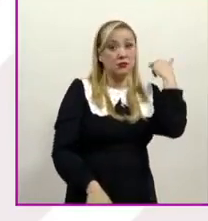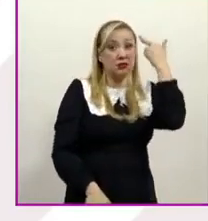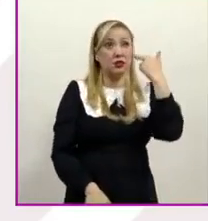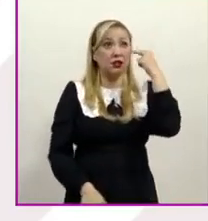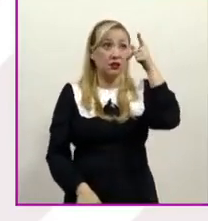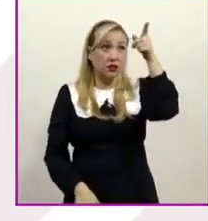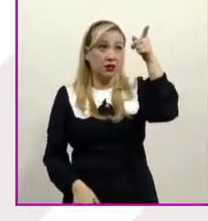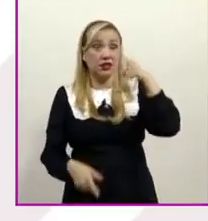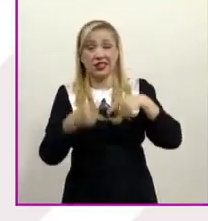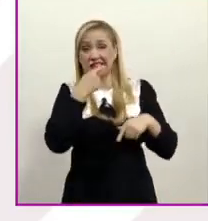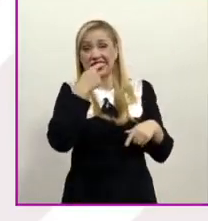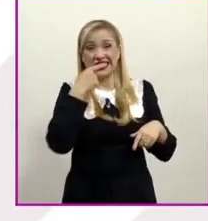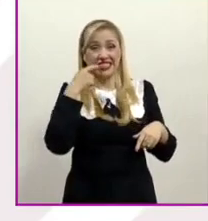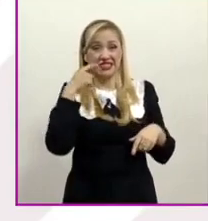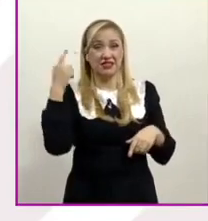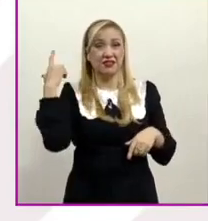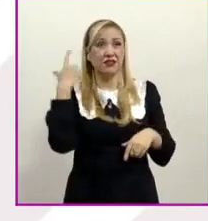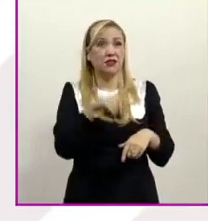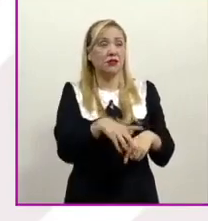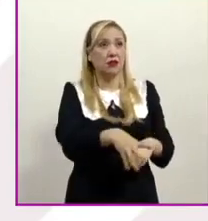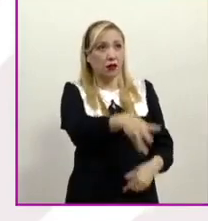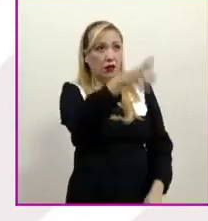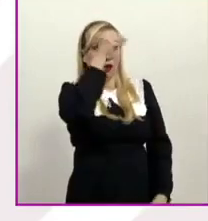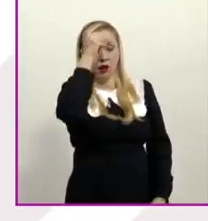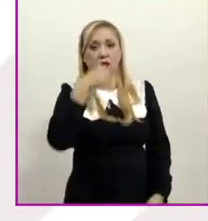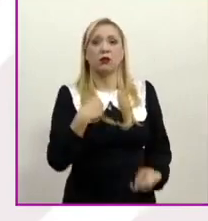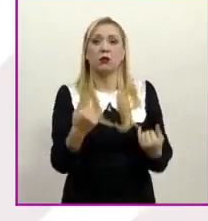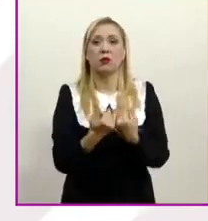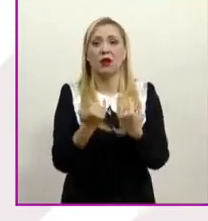tenía. Un estatus de poder.